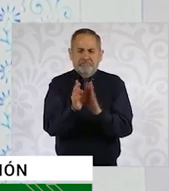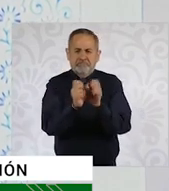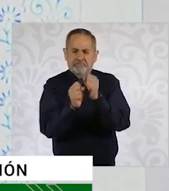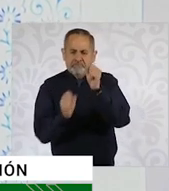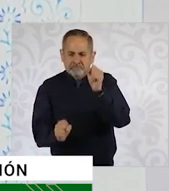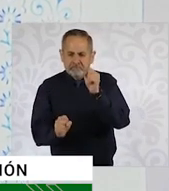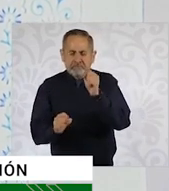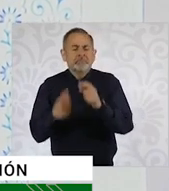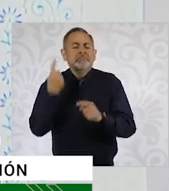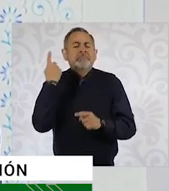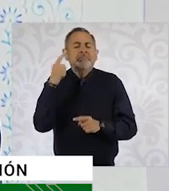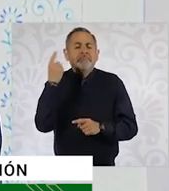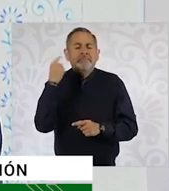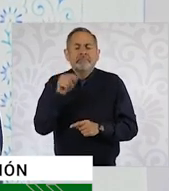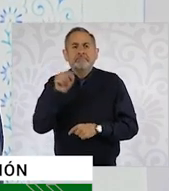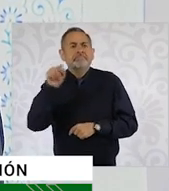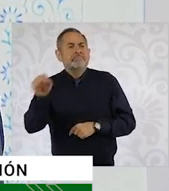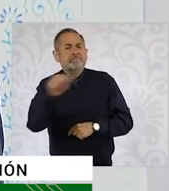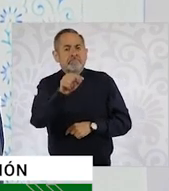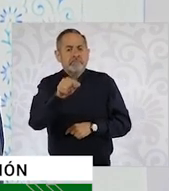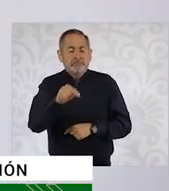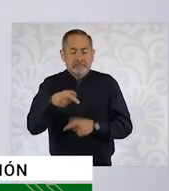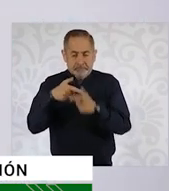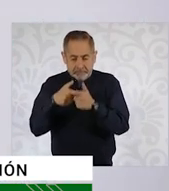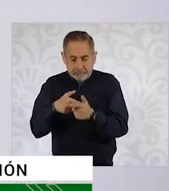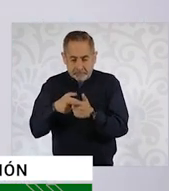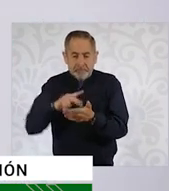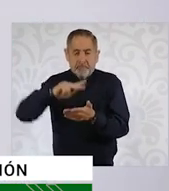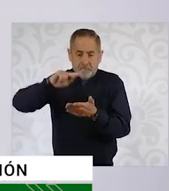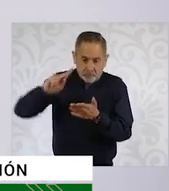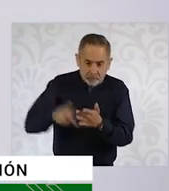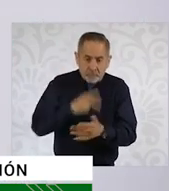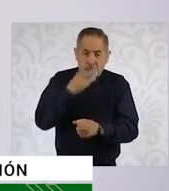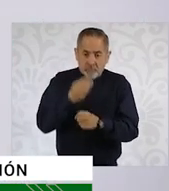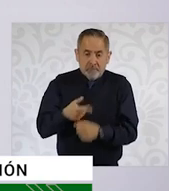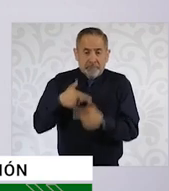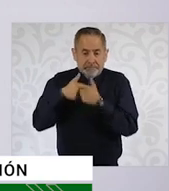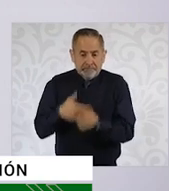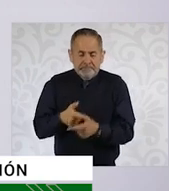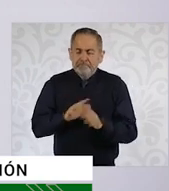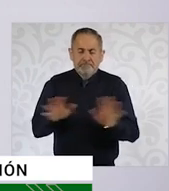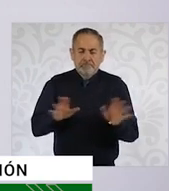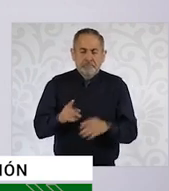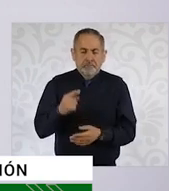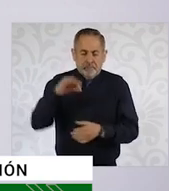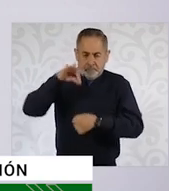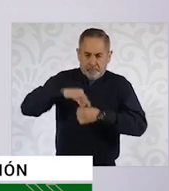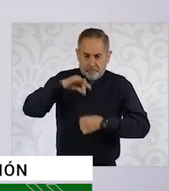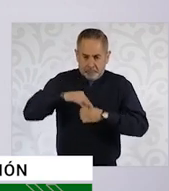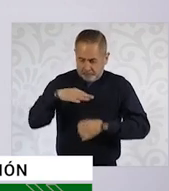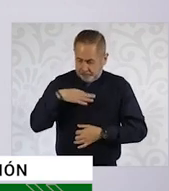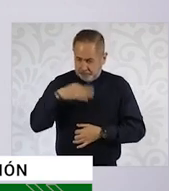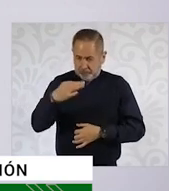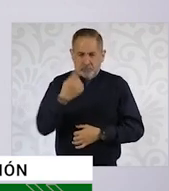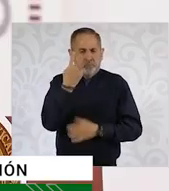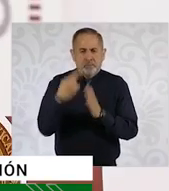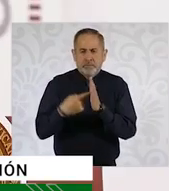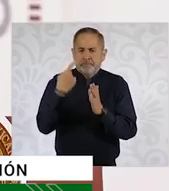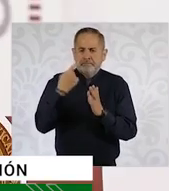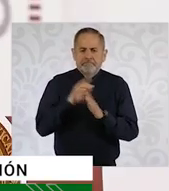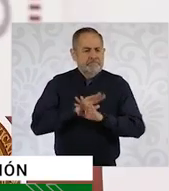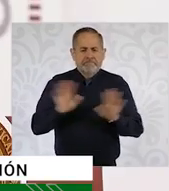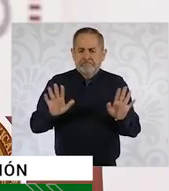reelección en ningún cargo de elección popular el próximo año y va a estar